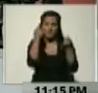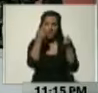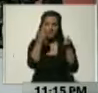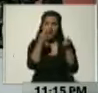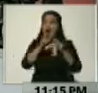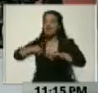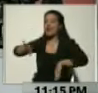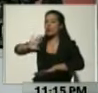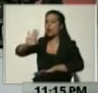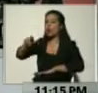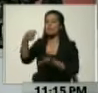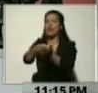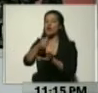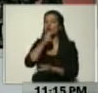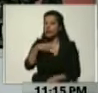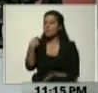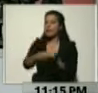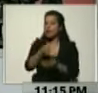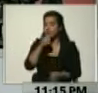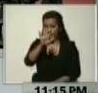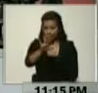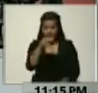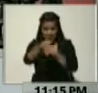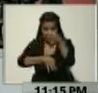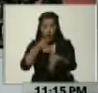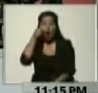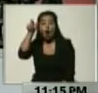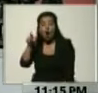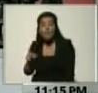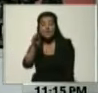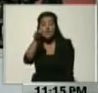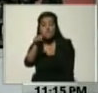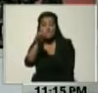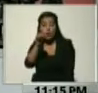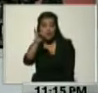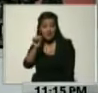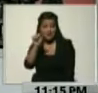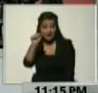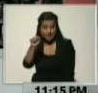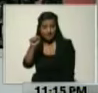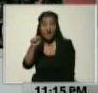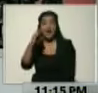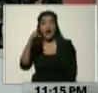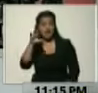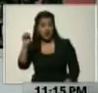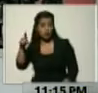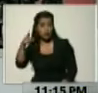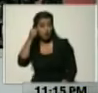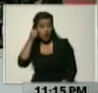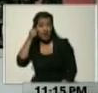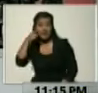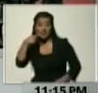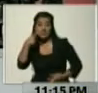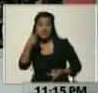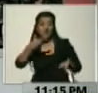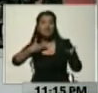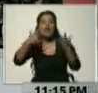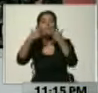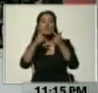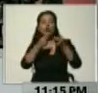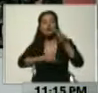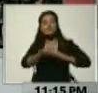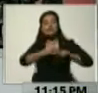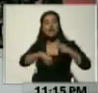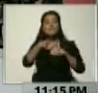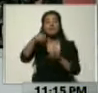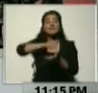El responsable de cancelar la propaganda fue Moisés Caraballo Petit, quien le administra los negocios de la alcaldía y quien además es el secretario juvenil de Primero